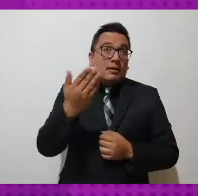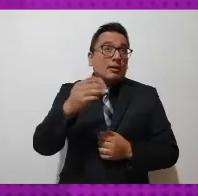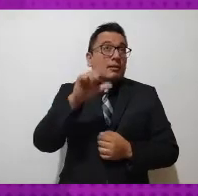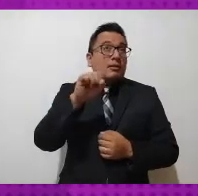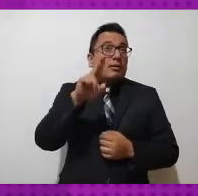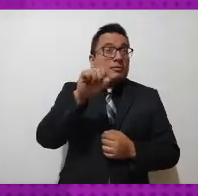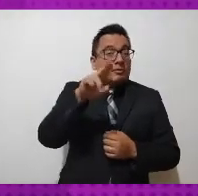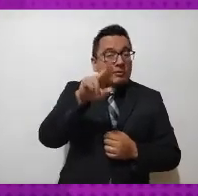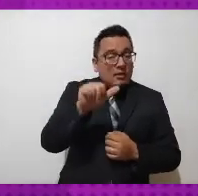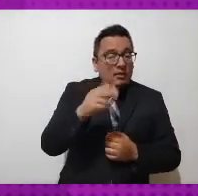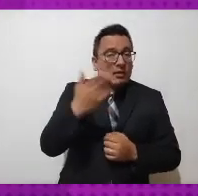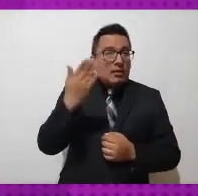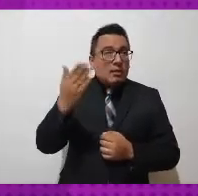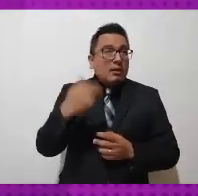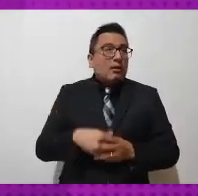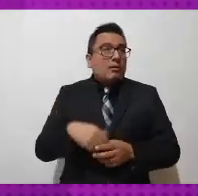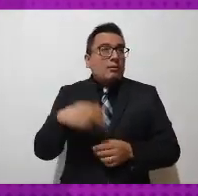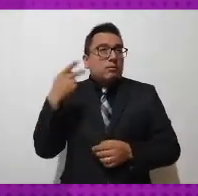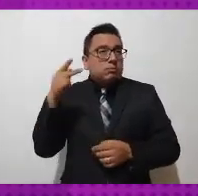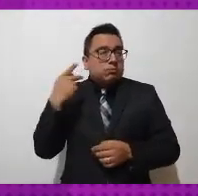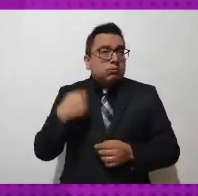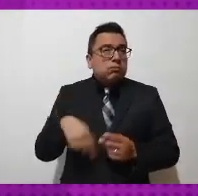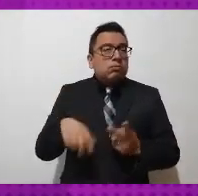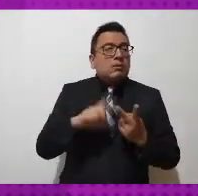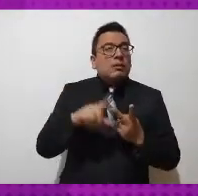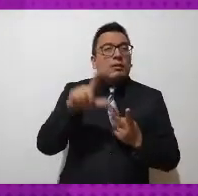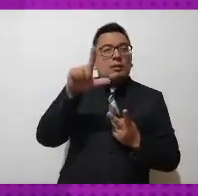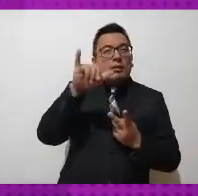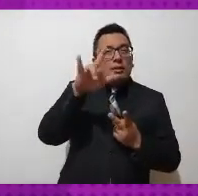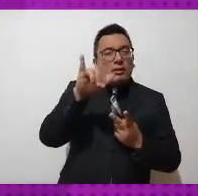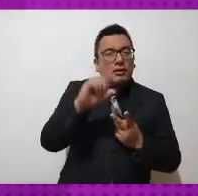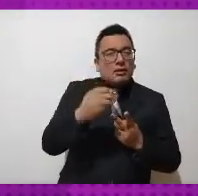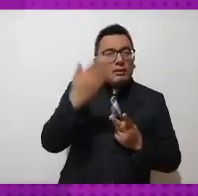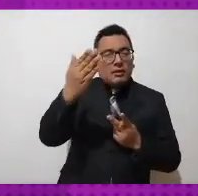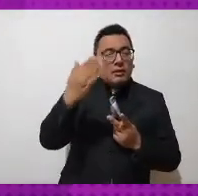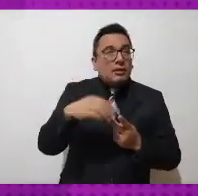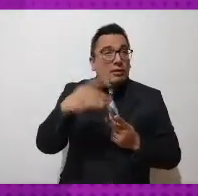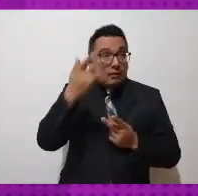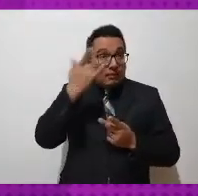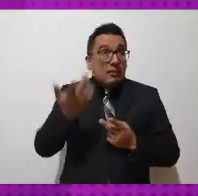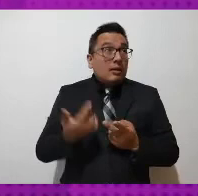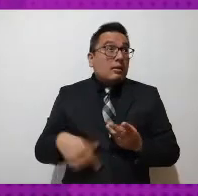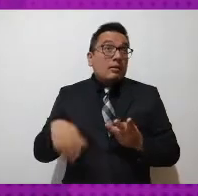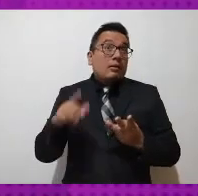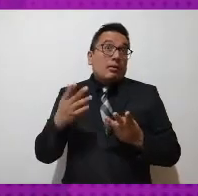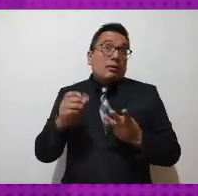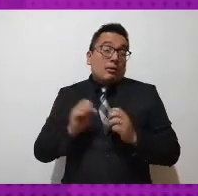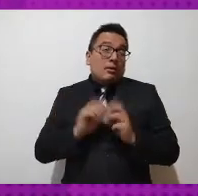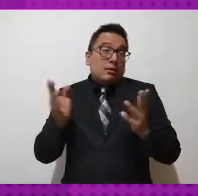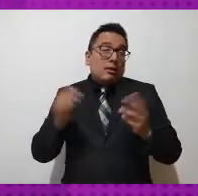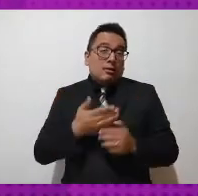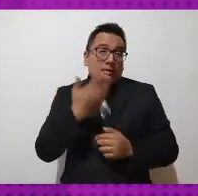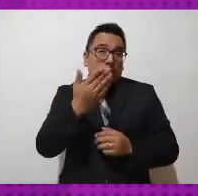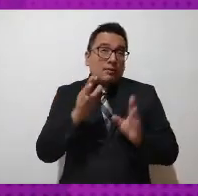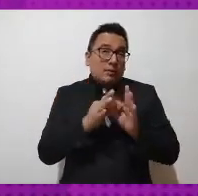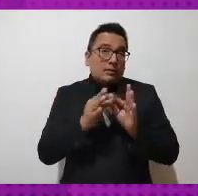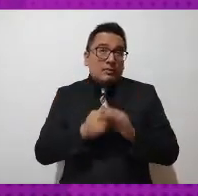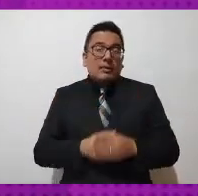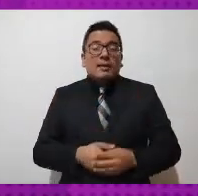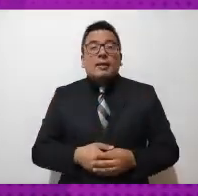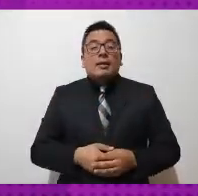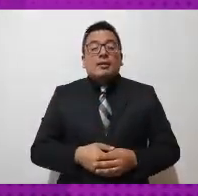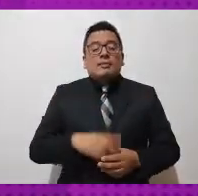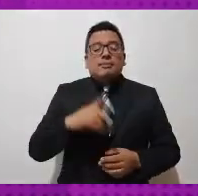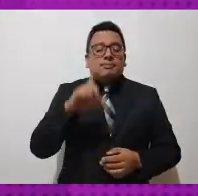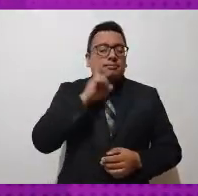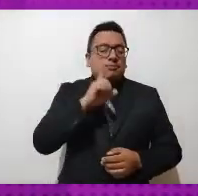del Instituto Electoral del Estado de Puebla, Lirio del Instituto Electoral del Estado de Campeche y claro, contigo para hablar sobre las mujeres,